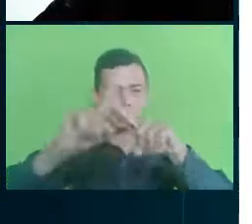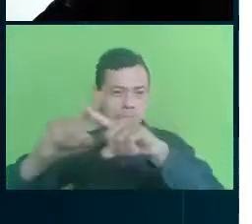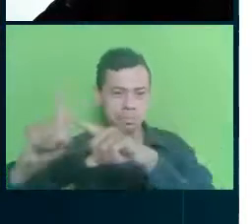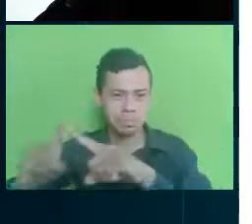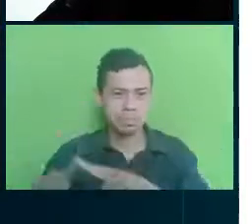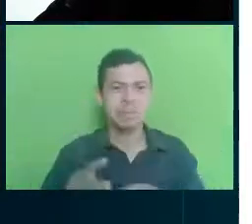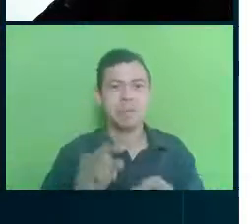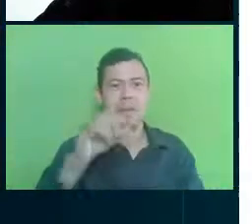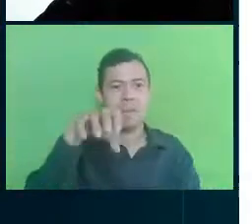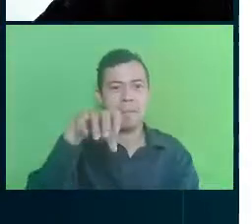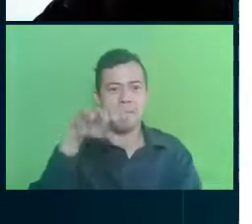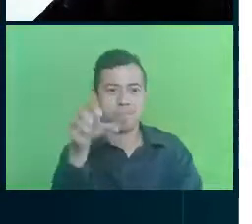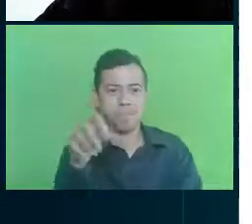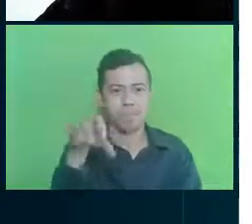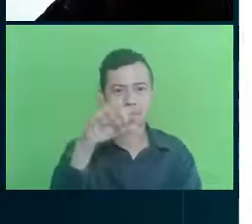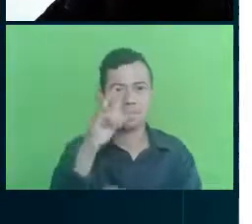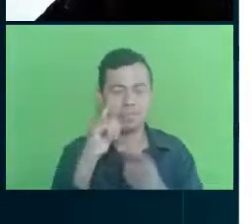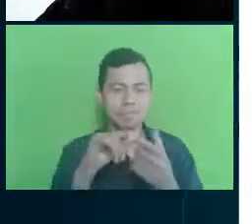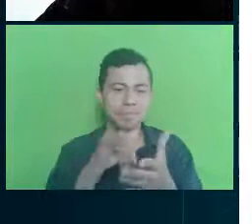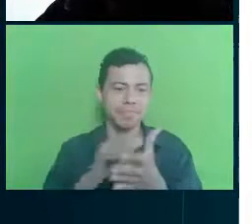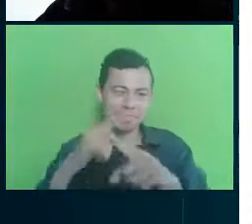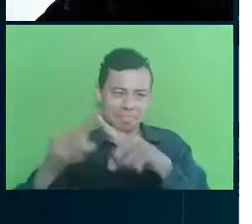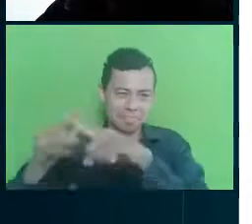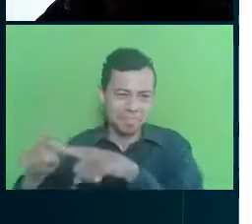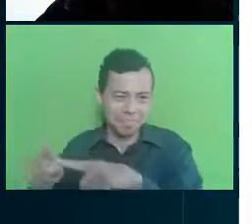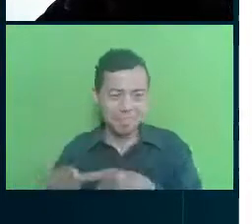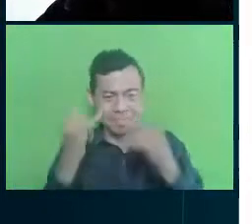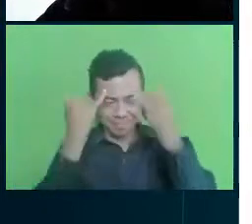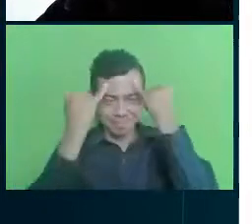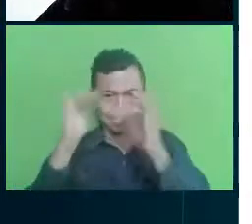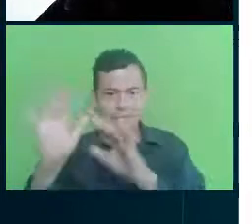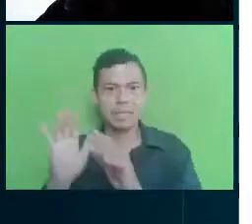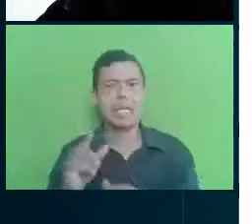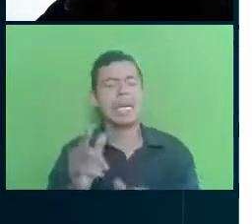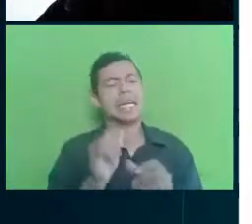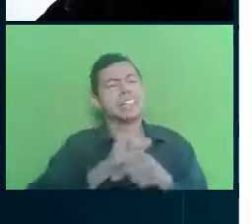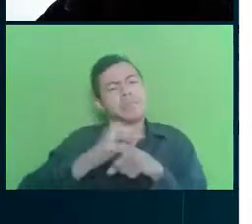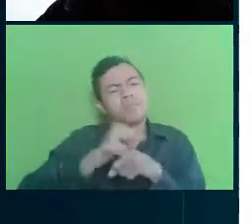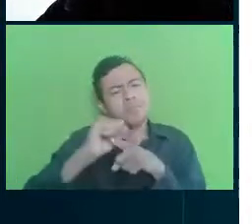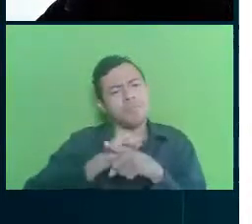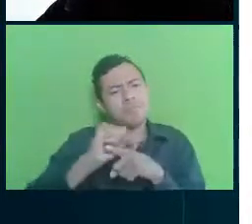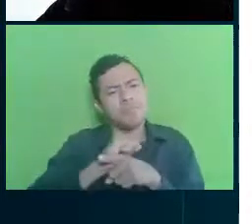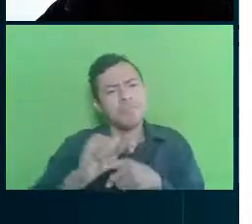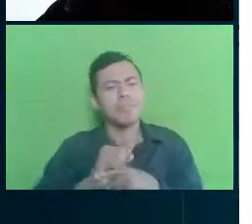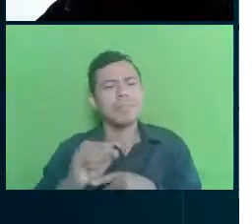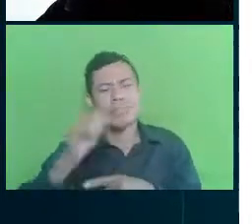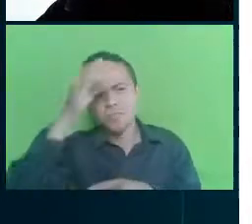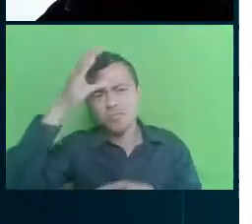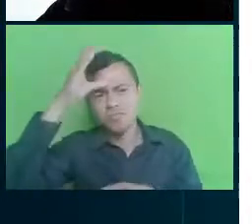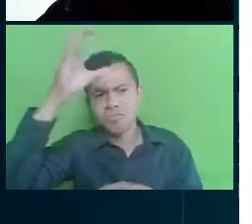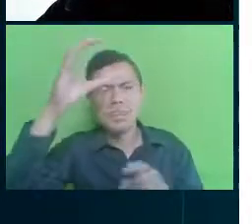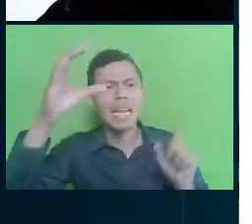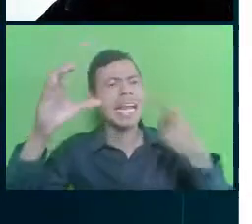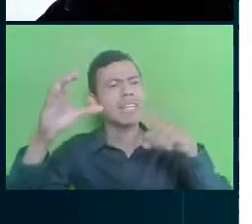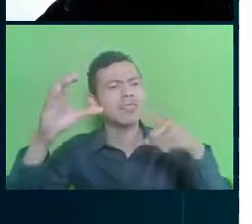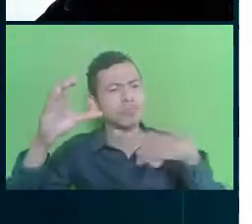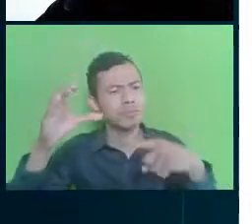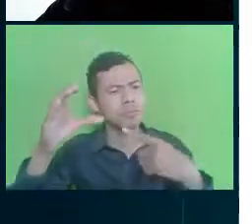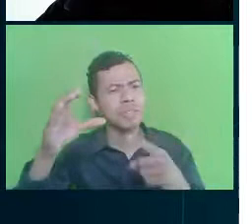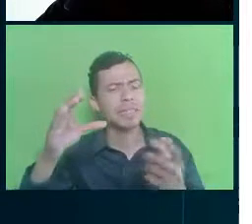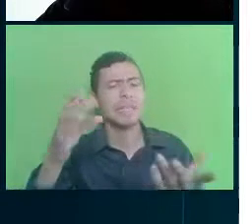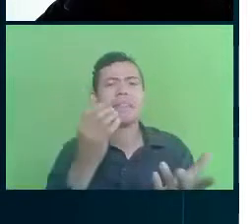poco lo que es la práctica, ¿no? Para muchos esta definición o el concepto de inteligencia artificial puede llegar a ser